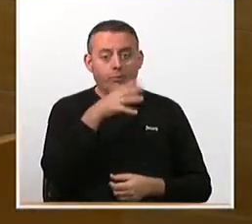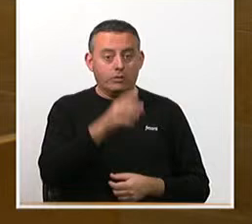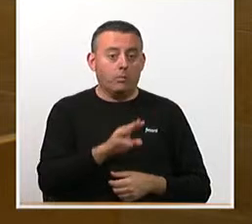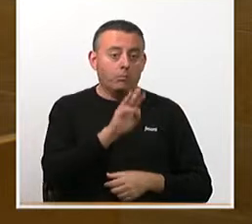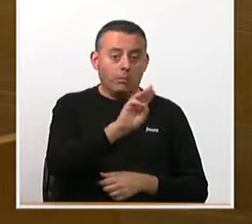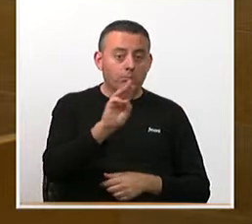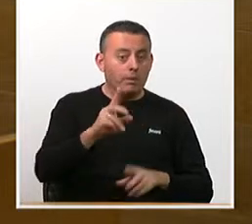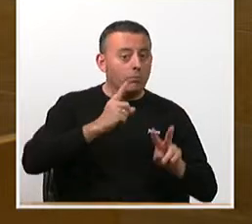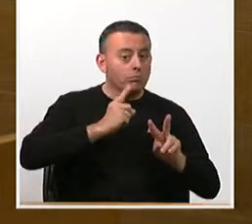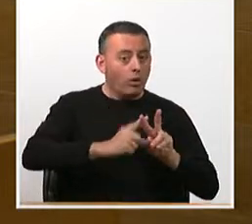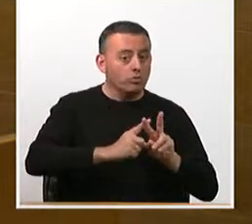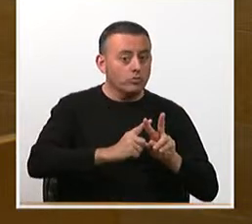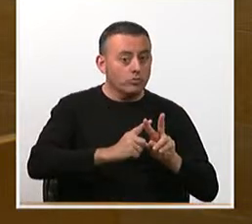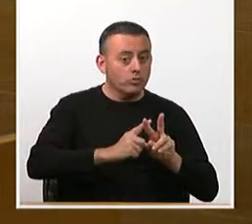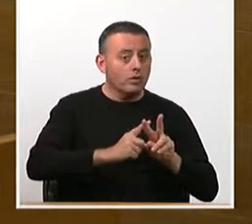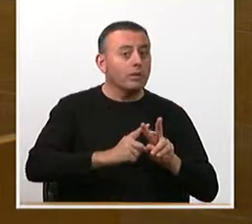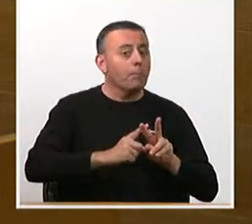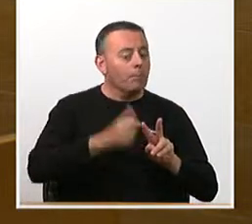vox